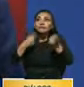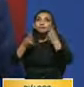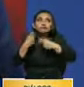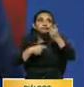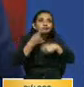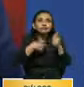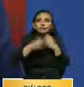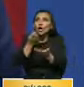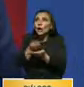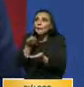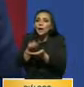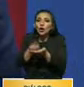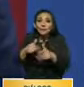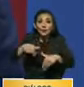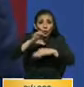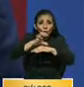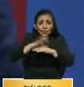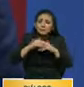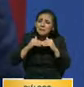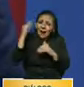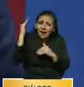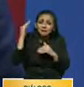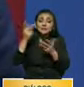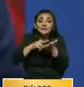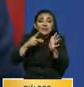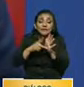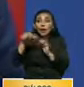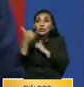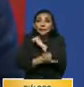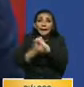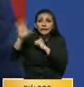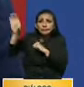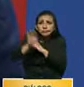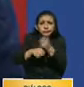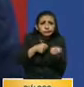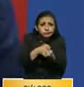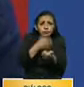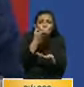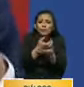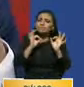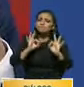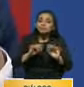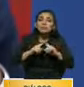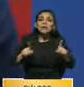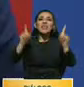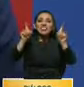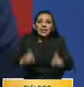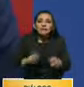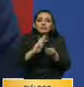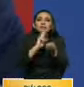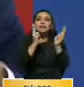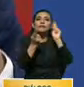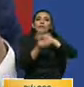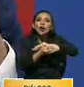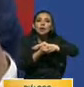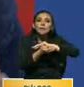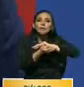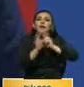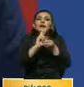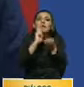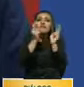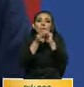más mundo aquí en el Ecuador es más inversión extranjera. Pero necesitamos una reforma institucional que